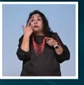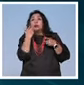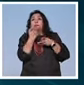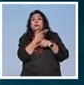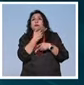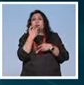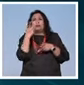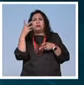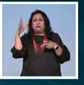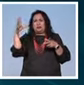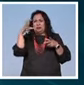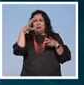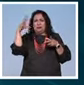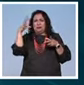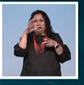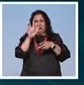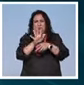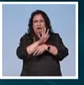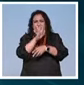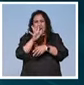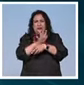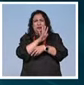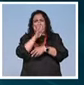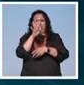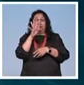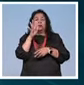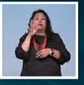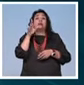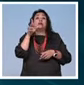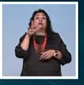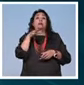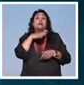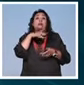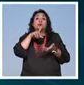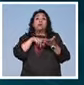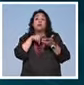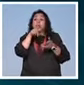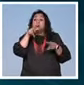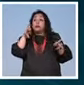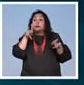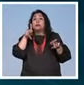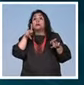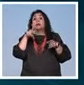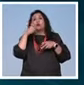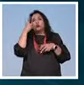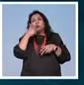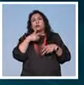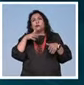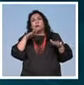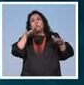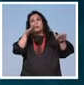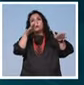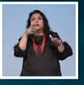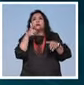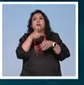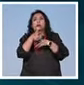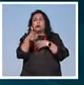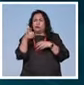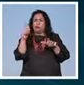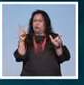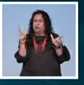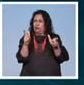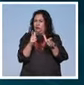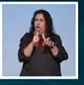las perturbaciones transitorias debidas al clima espacial tienen en las aves que migran cada noche y encontró una